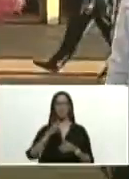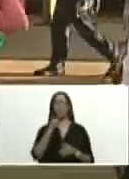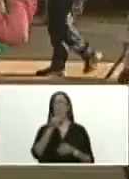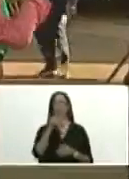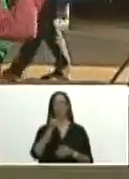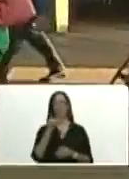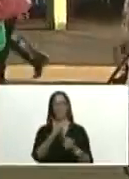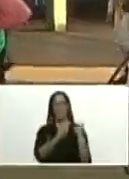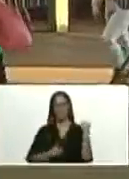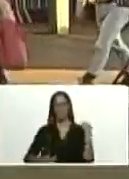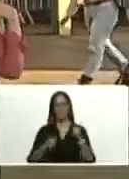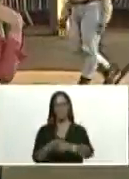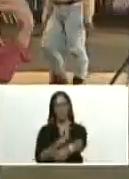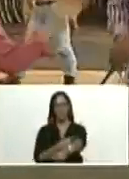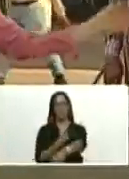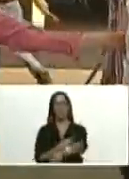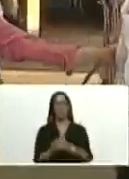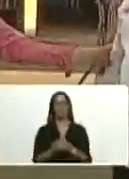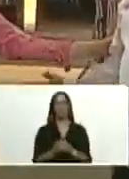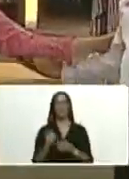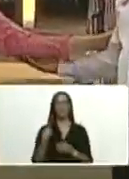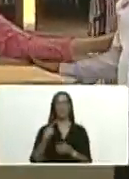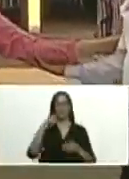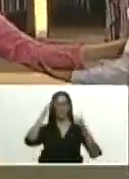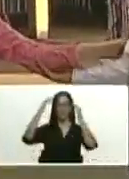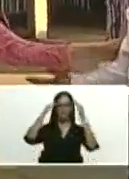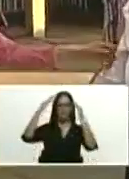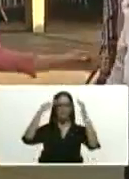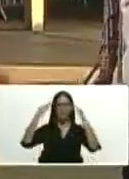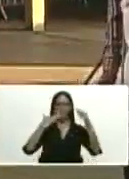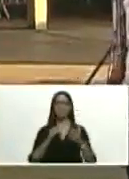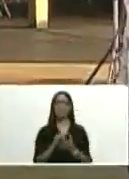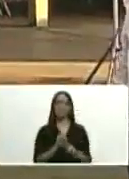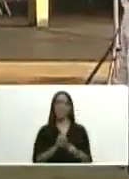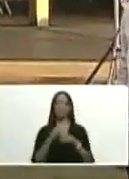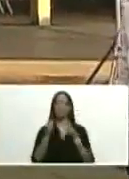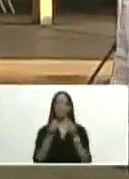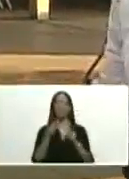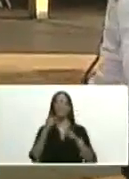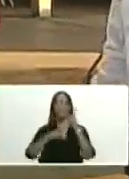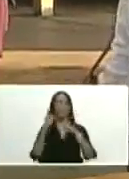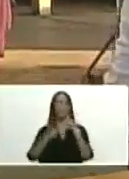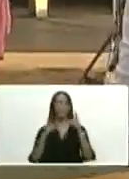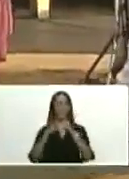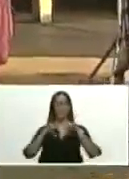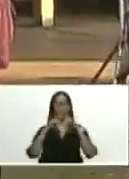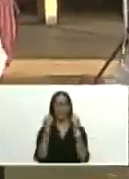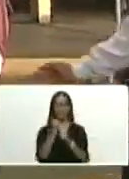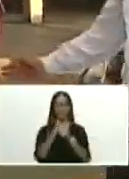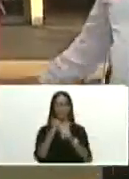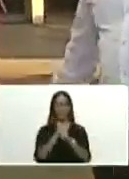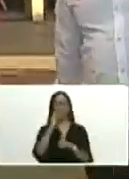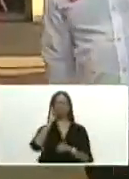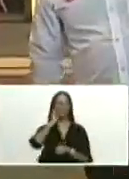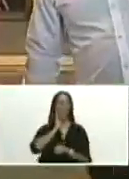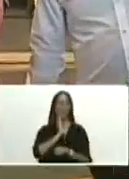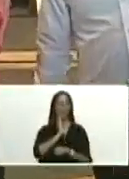bueno reciban ante todo un saludo cordial afectivo y altamente productivo de toda la clase buena del Estado Bolívar